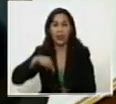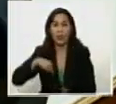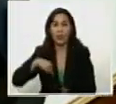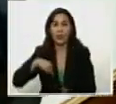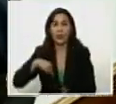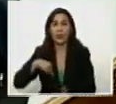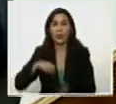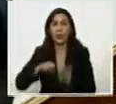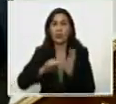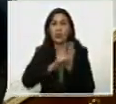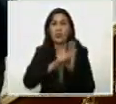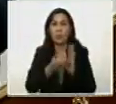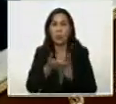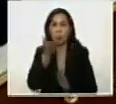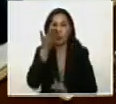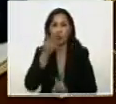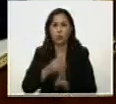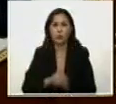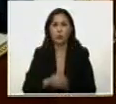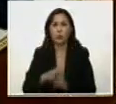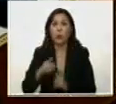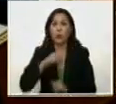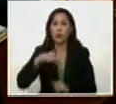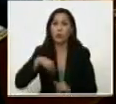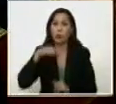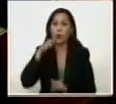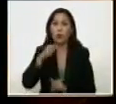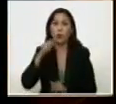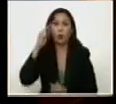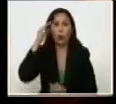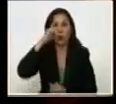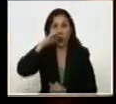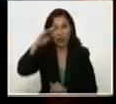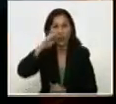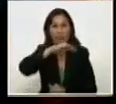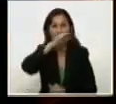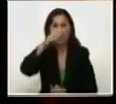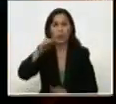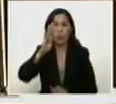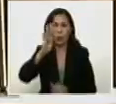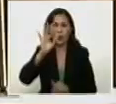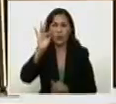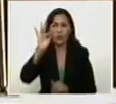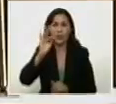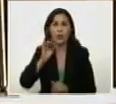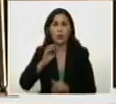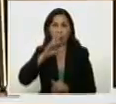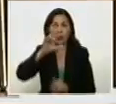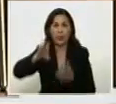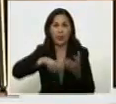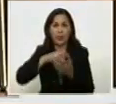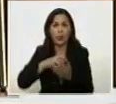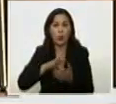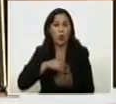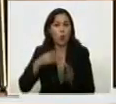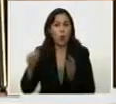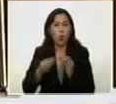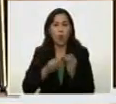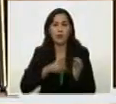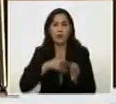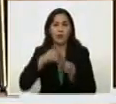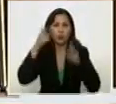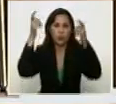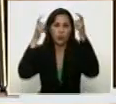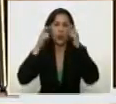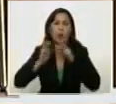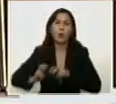nuestros símbolos. Cuando nosotros vamos al cuartel de la montaña, sentimos a Chávez. Cuando nosotros pasamos